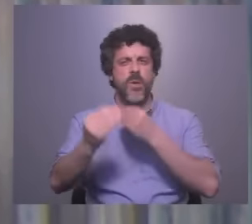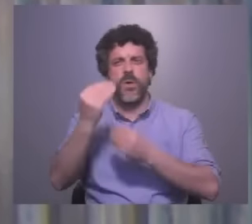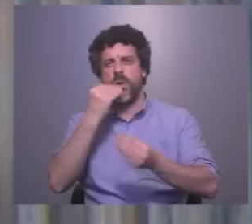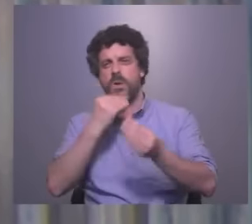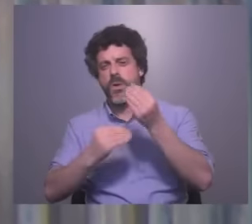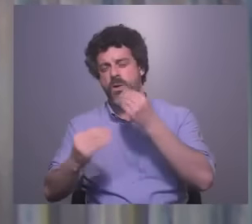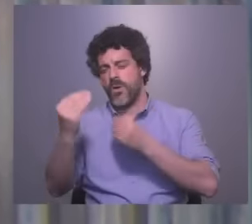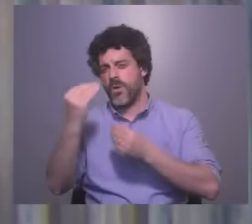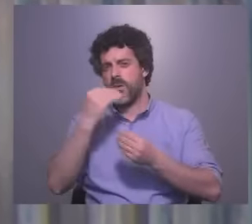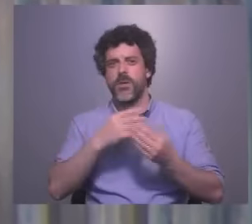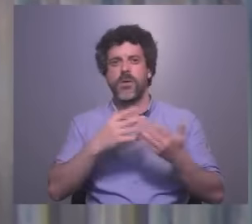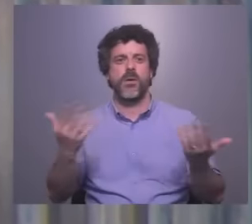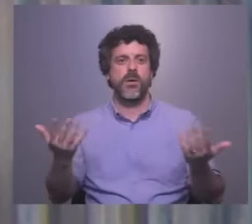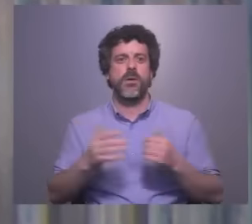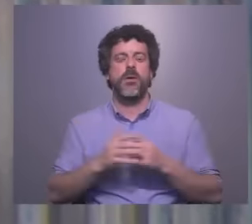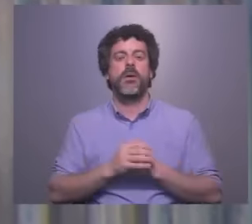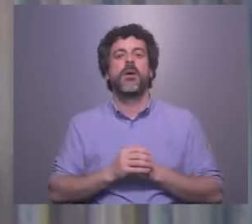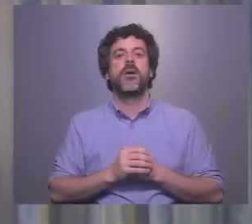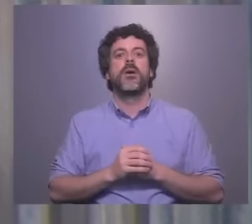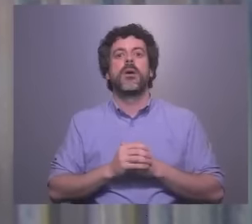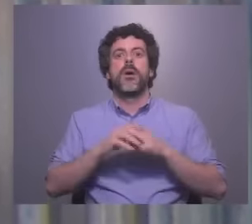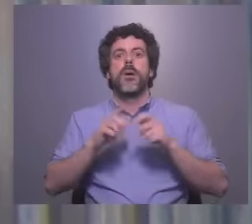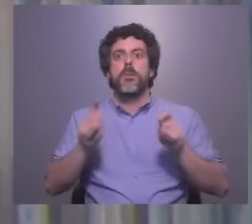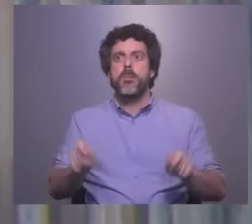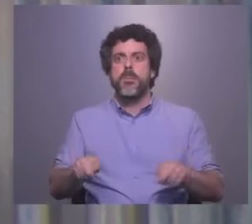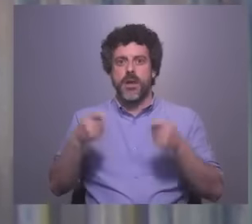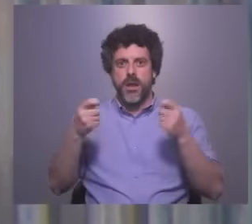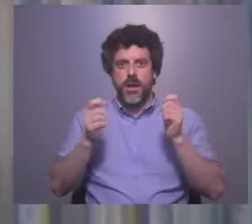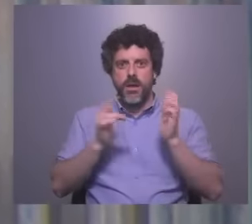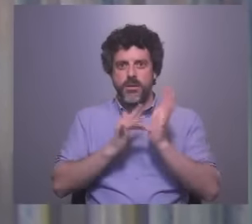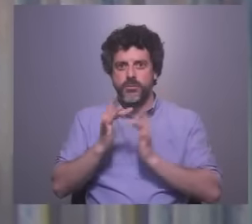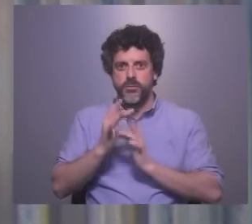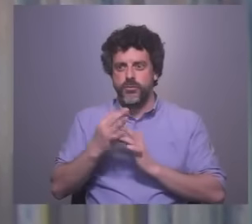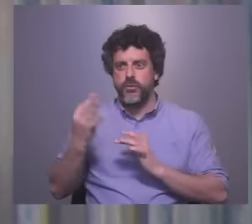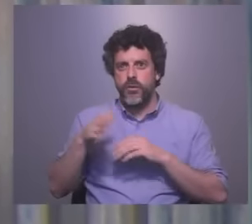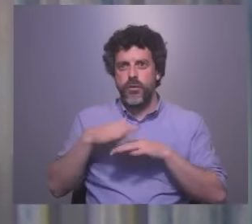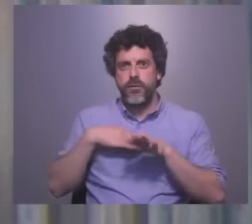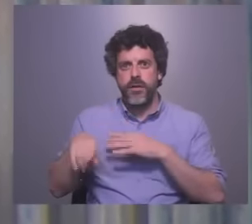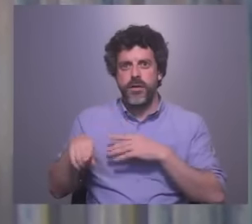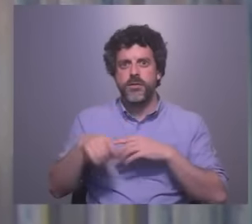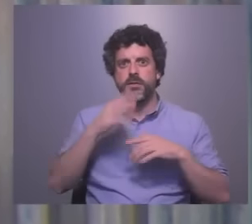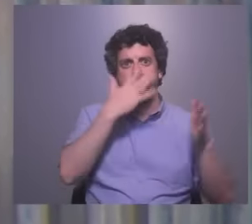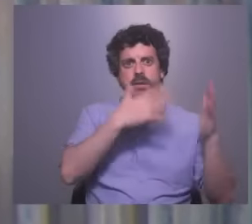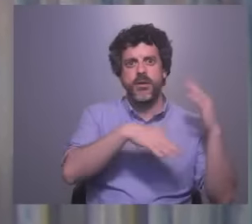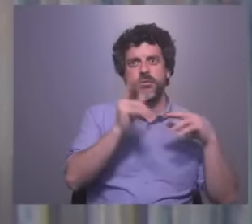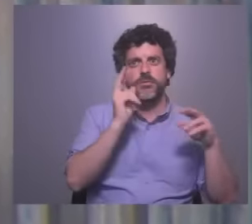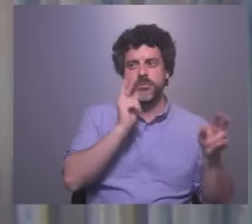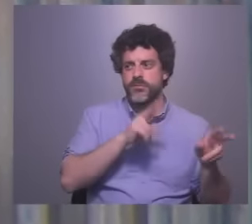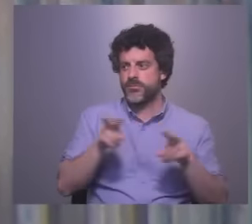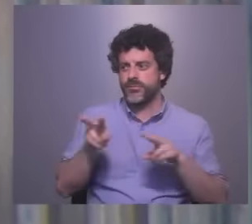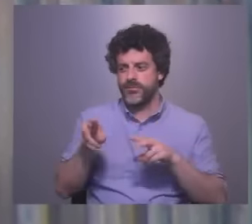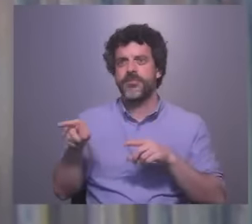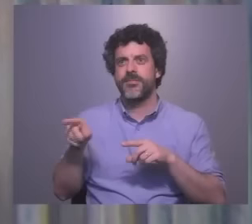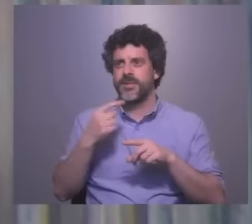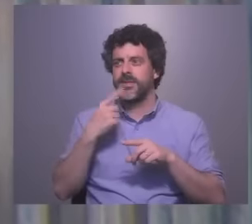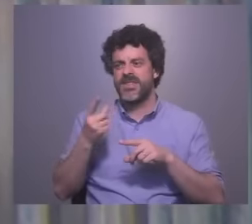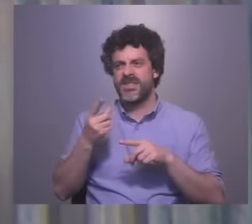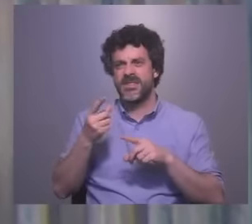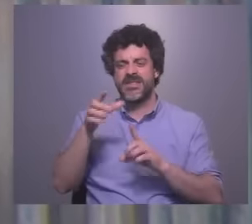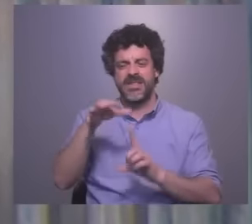a los que estaban sentados, y lo mismo todo lo que quisieron del pescado.